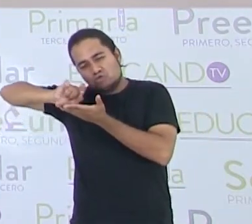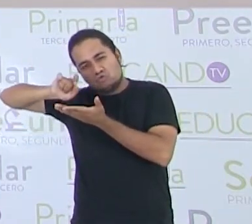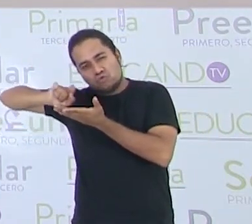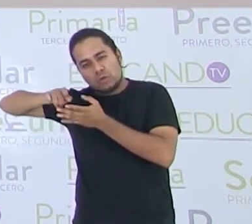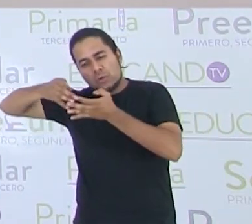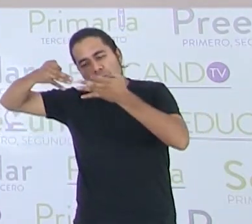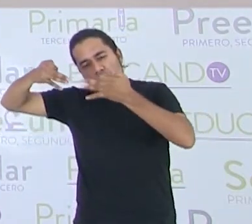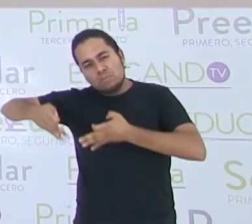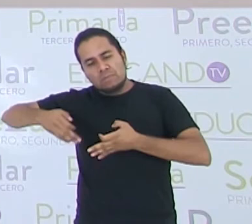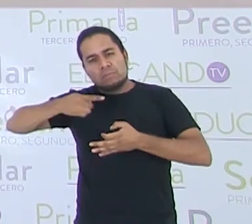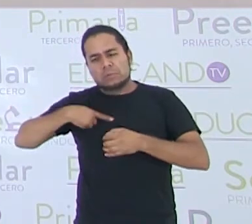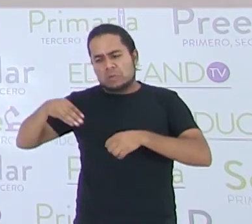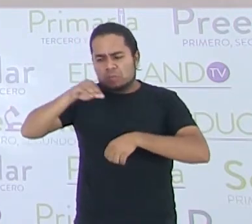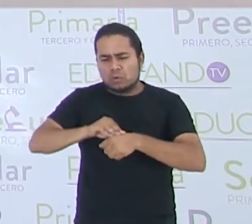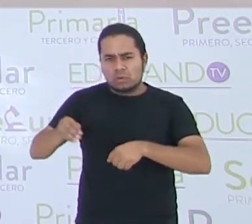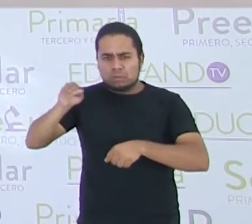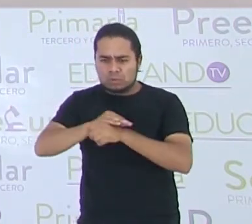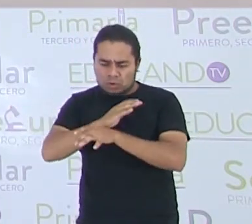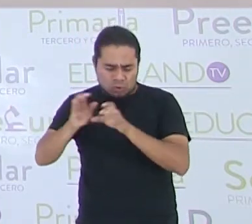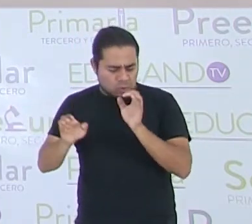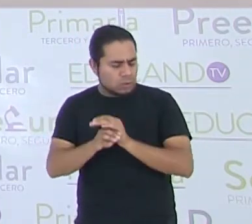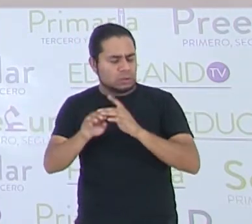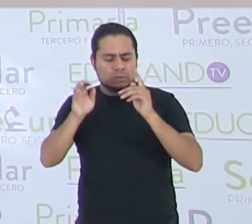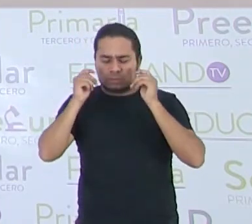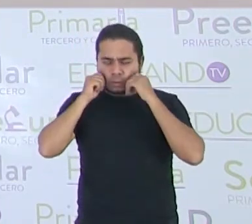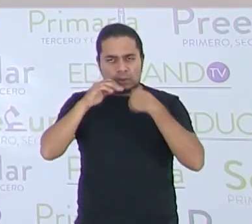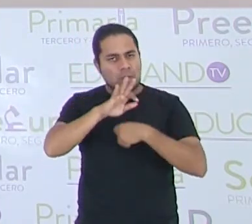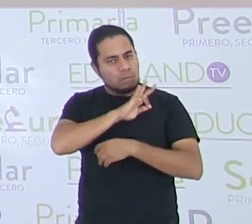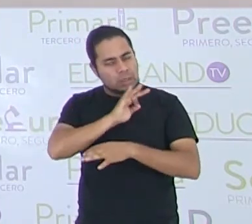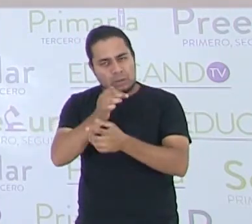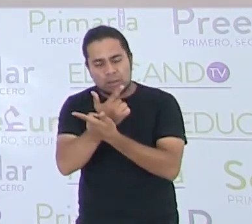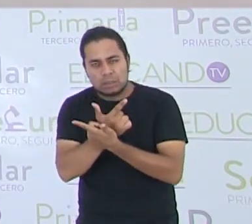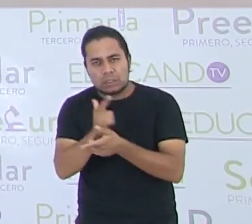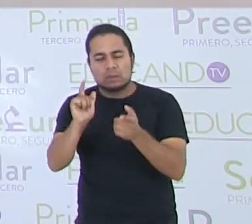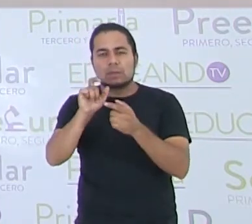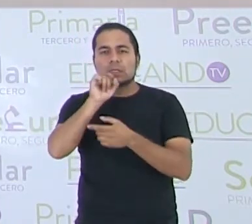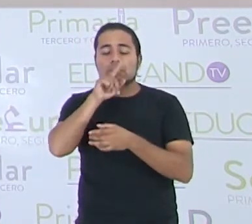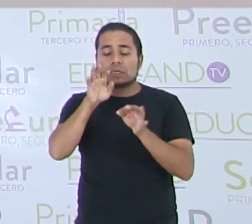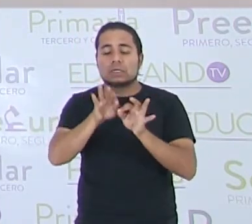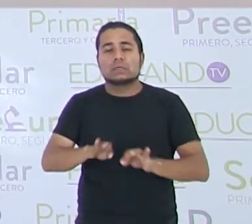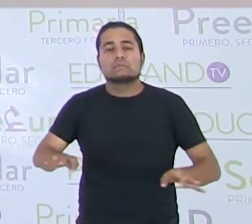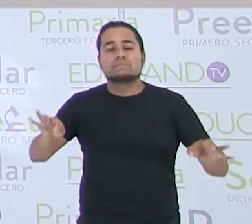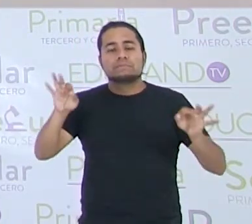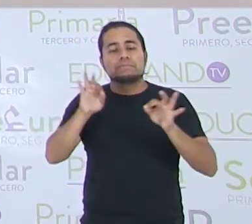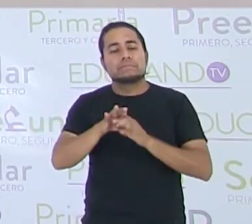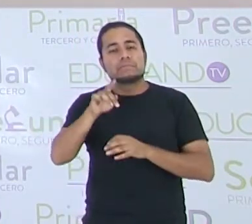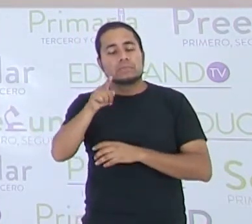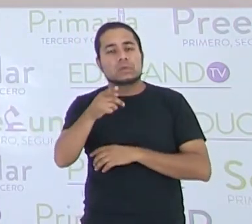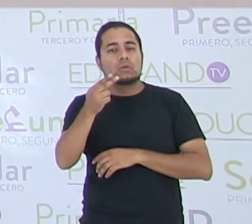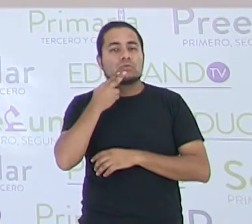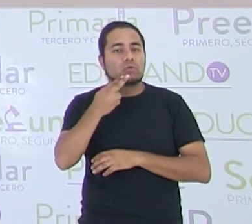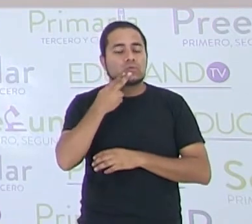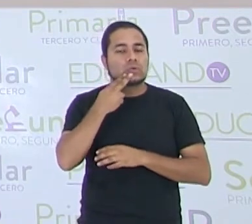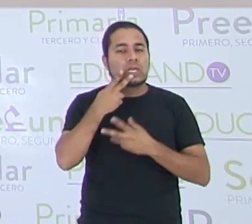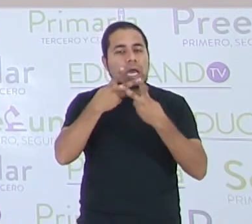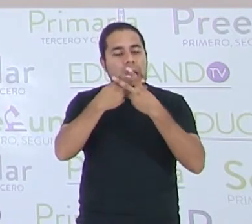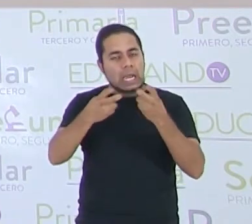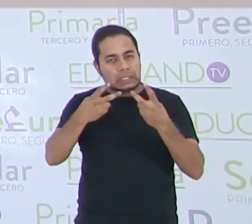si quiero puedo agregar más cosas. También acuérdense de la importancia que tiene utilizar